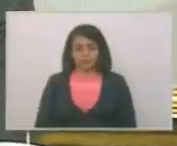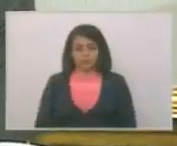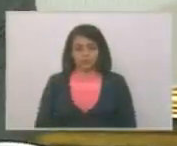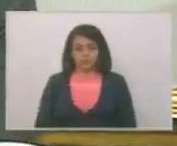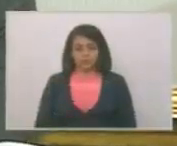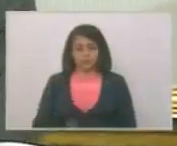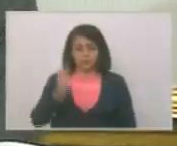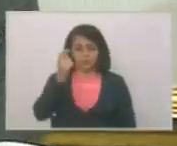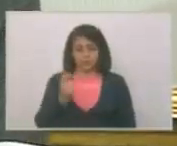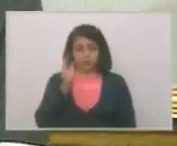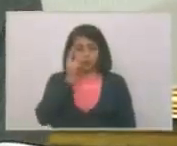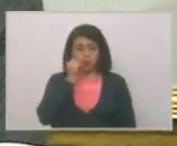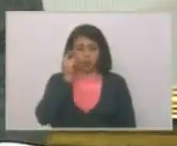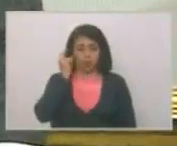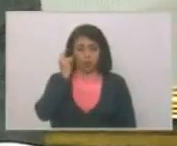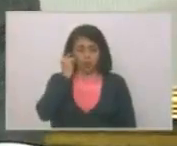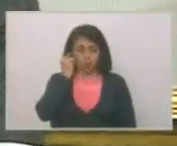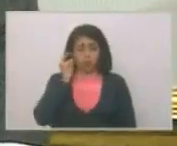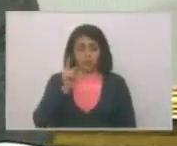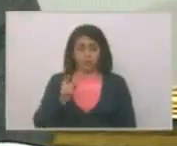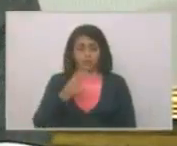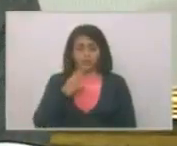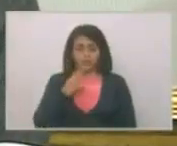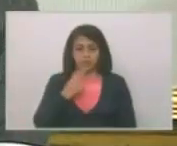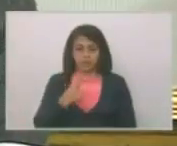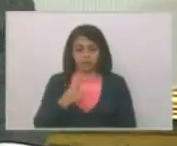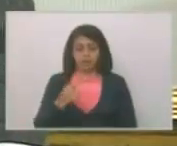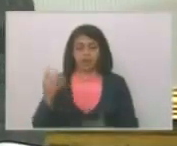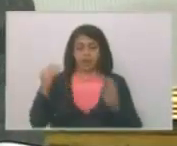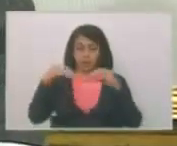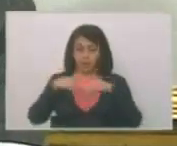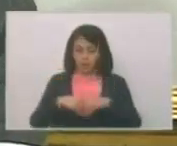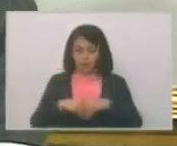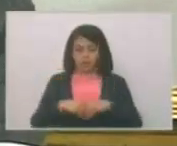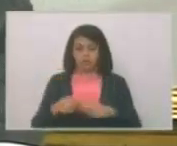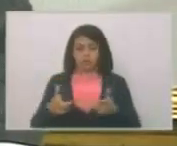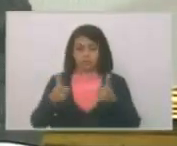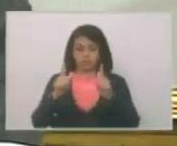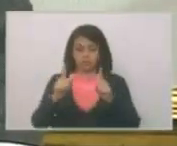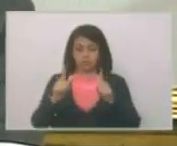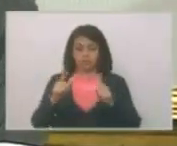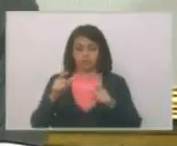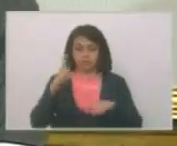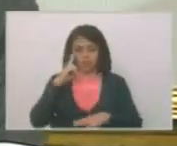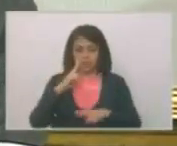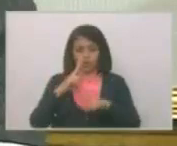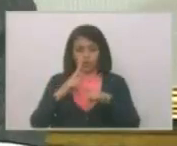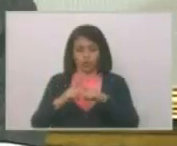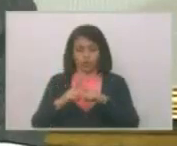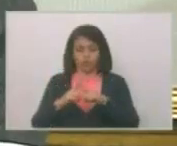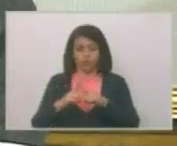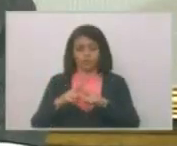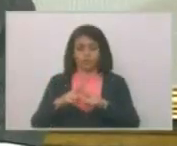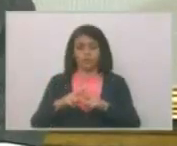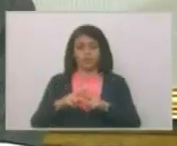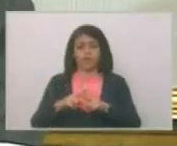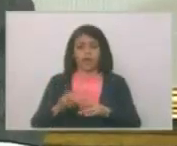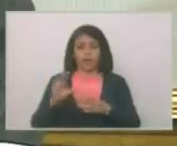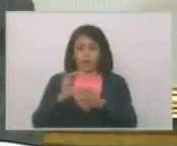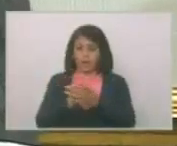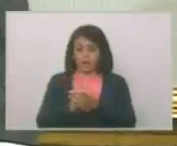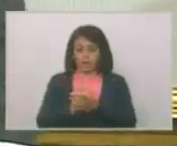las diputadas y los diputados que estén de acuerdo con autorizar el conferimiento de la condecoración Orden de